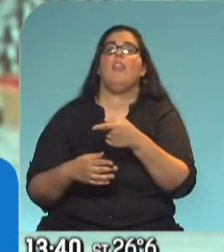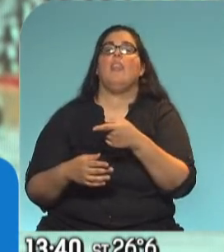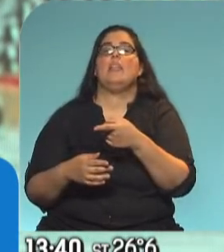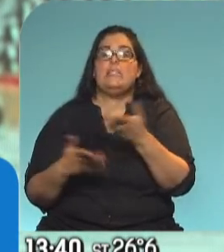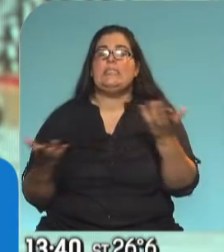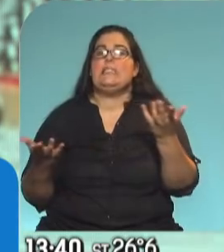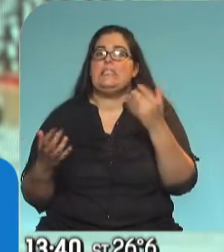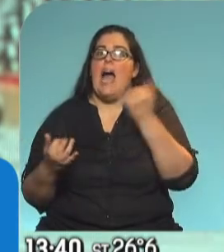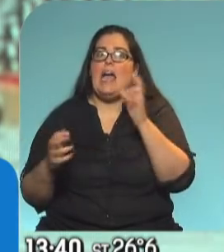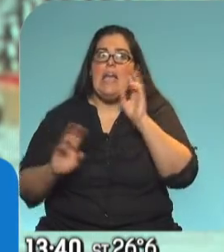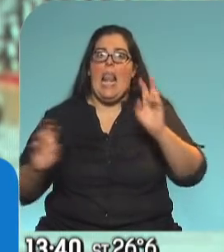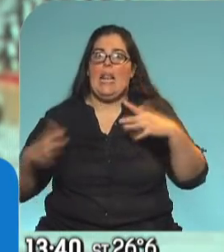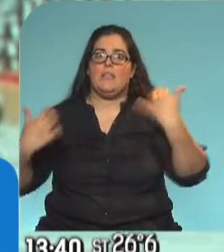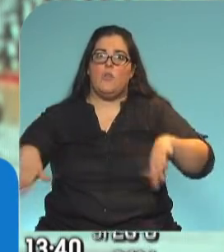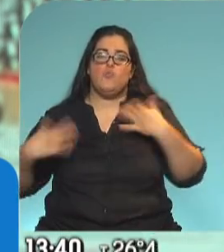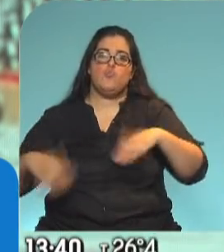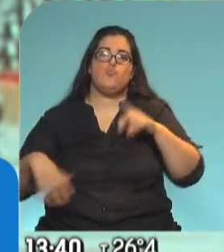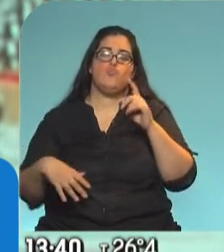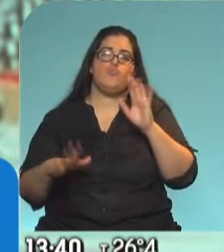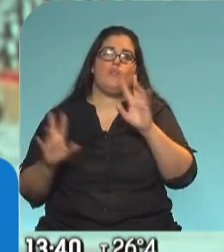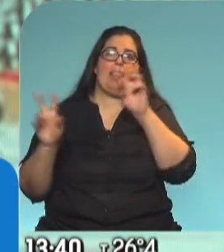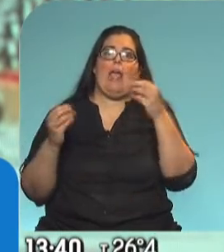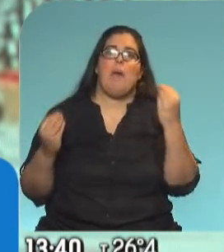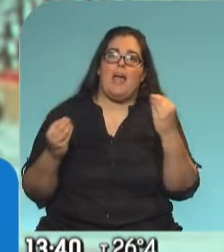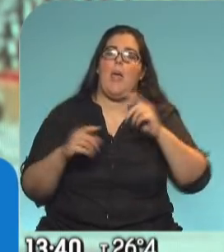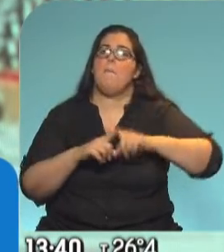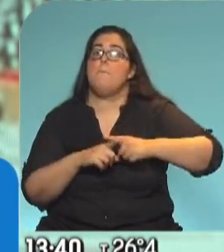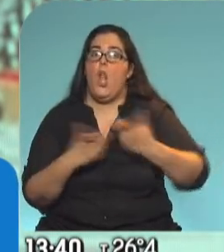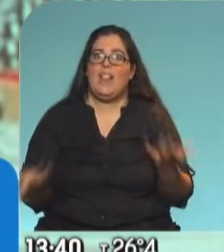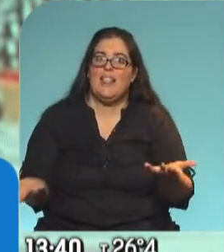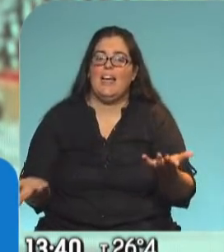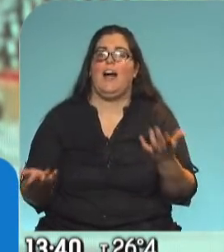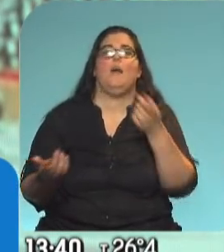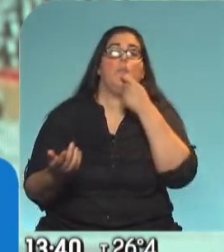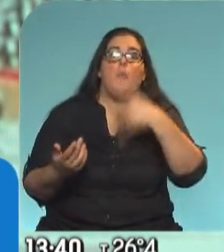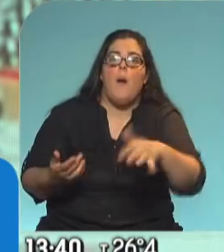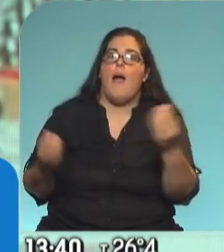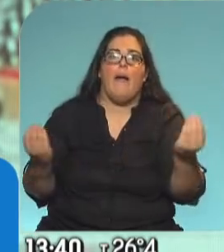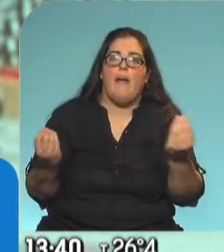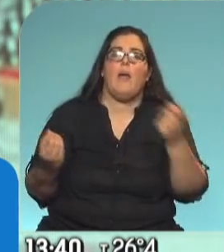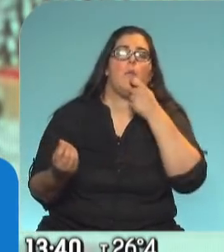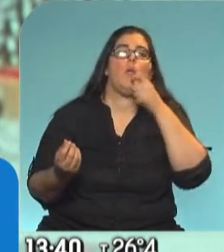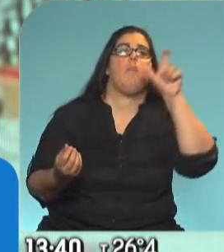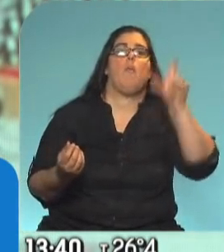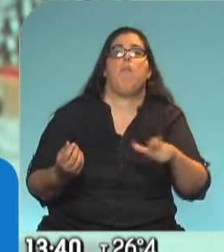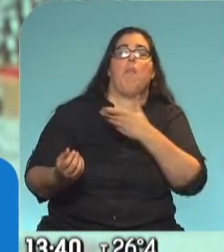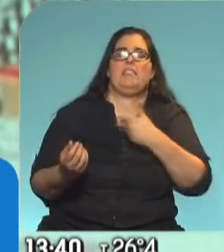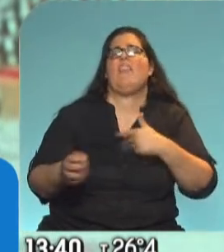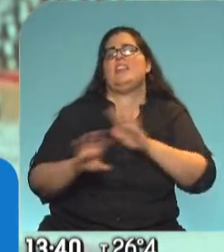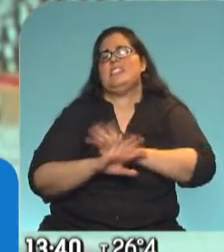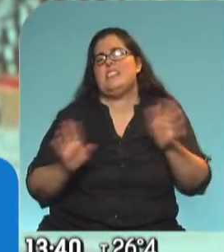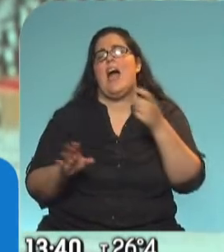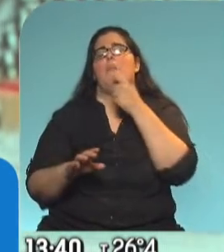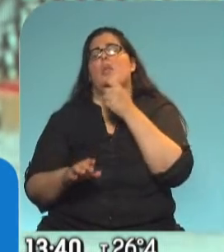señal de alerta en la cuestión también de la política, digamos, qué va a pasar con un presidente en caso de... Ya tuvimos el caso de